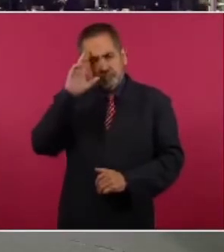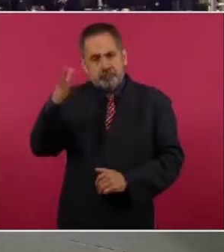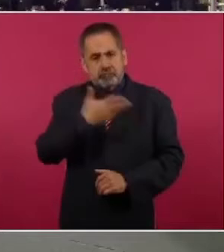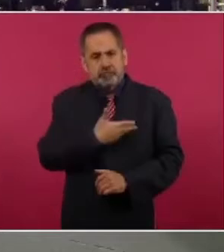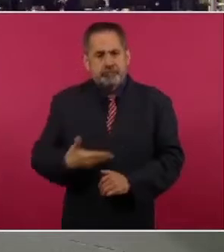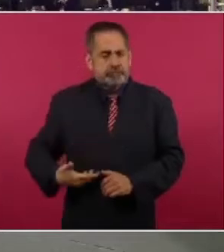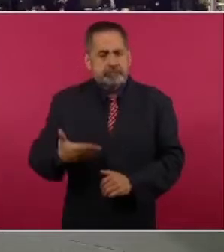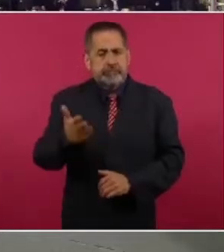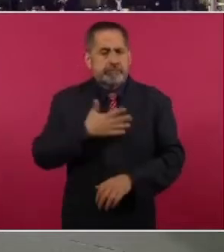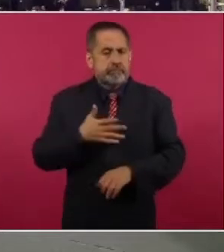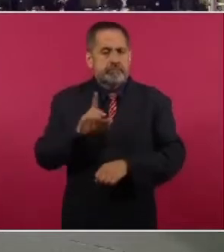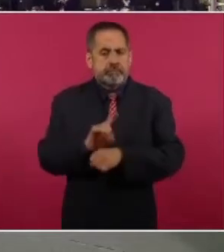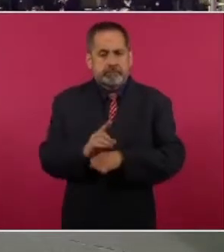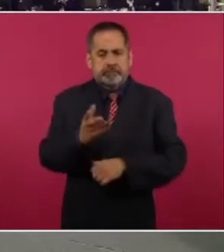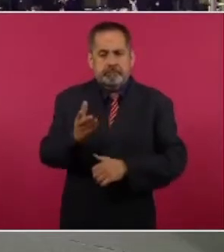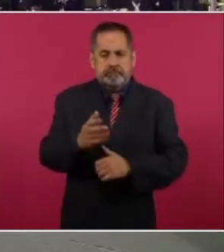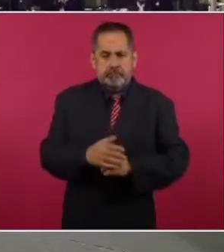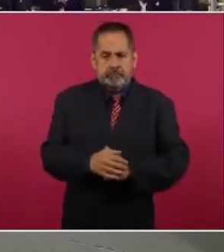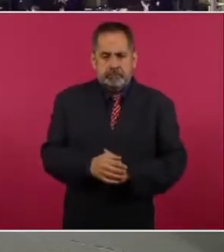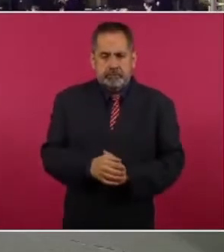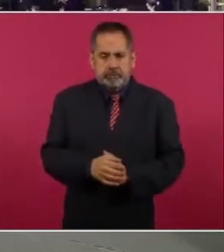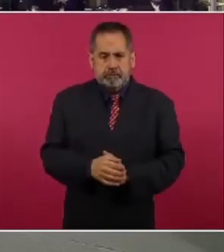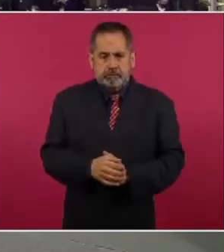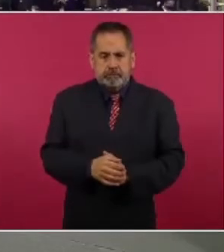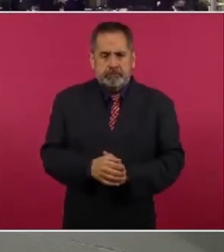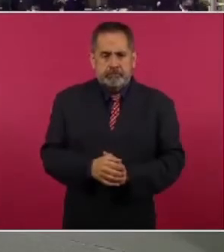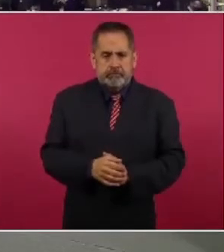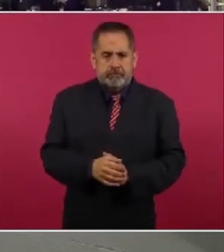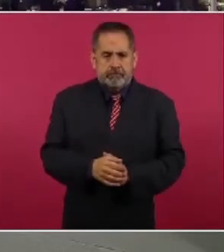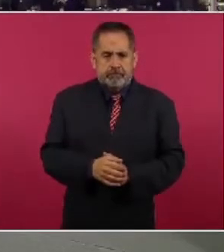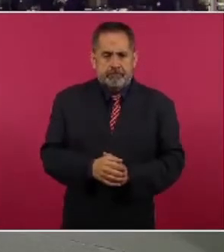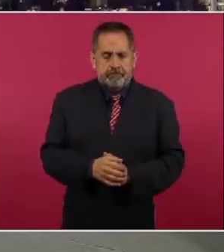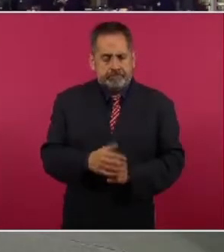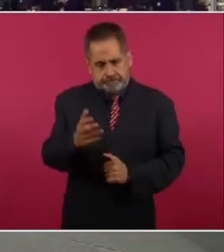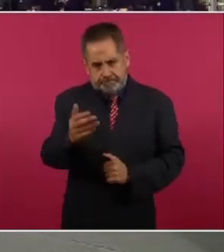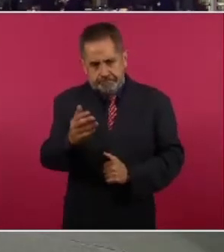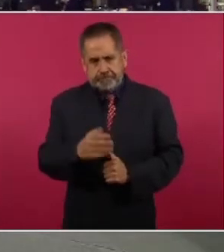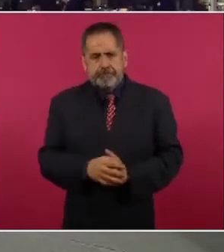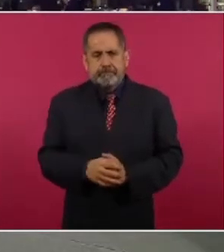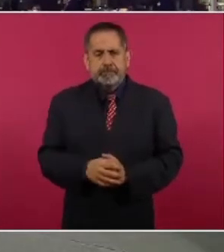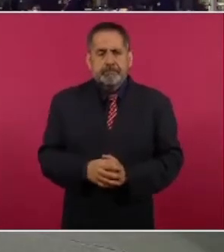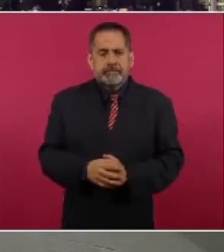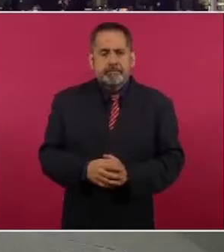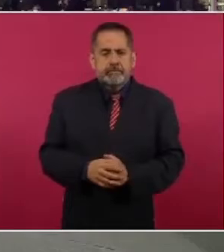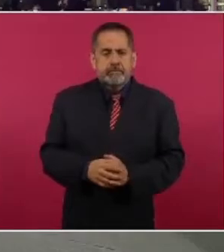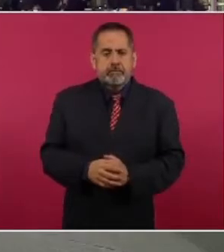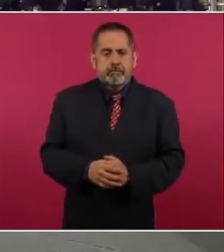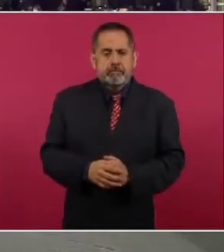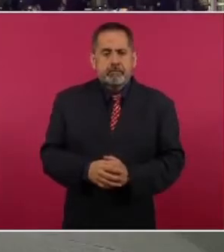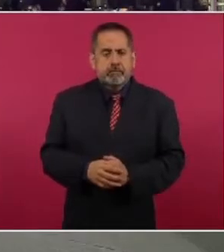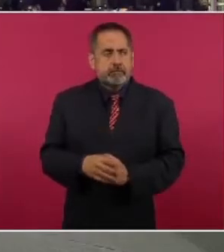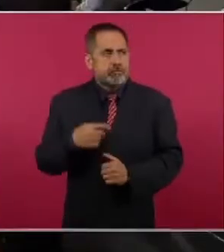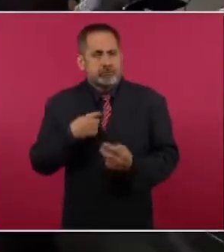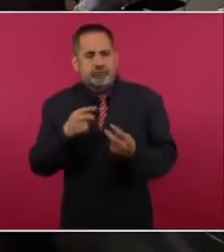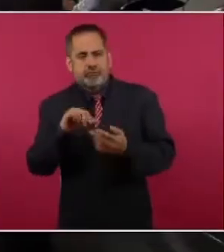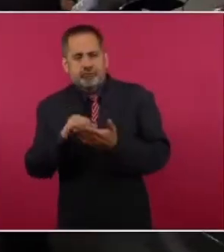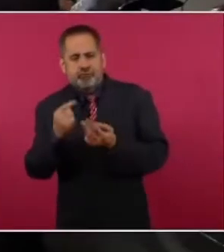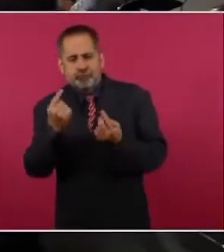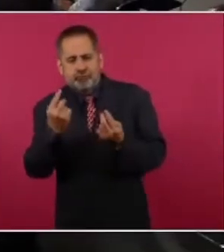Hola, presidente, buen día. De este lado. Adelante. Sí, es que casi no me veo. Buenos días.